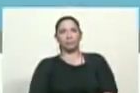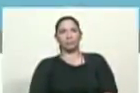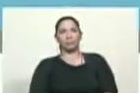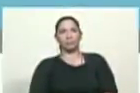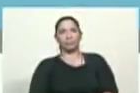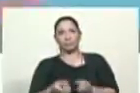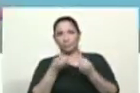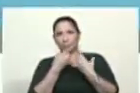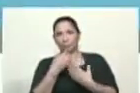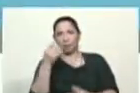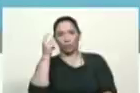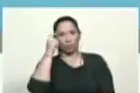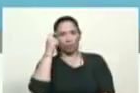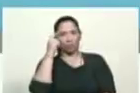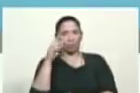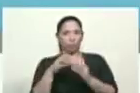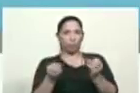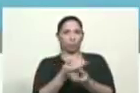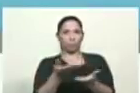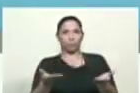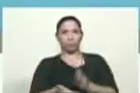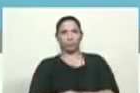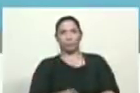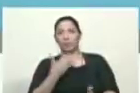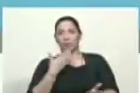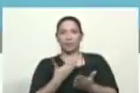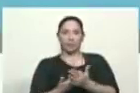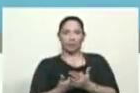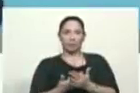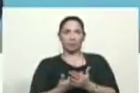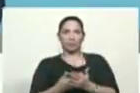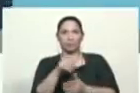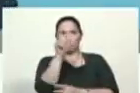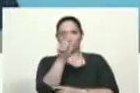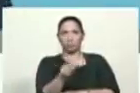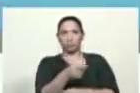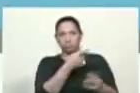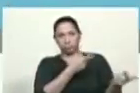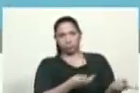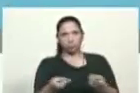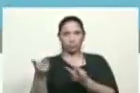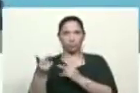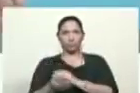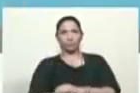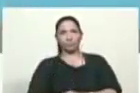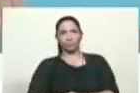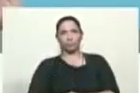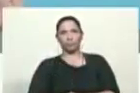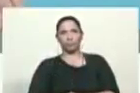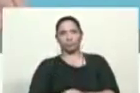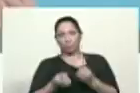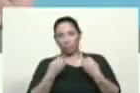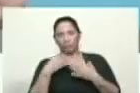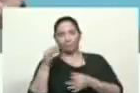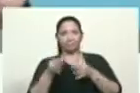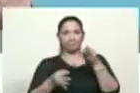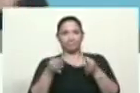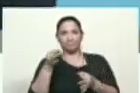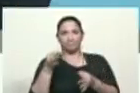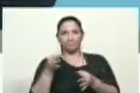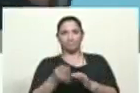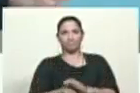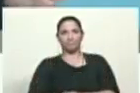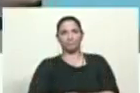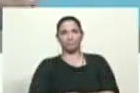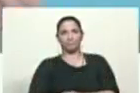Bueno, muy buenos días a todas, a todos. Agradecer la presencia y darles la bienvenida. Bueno, justamente